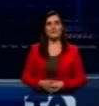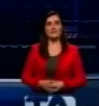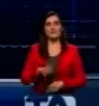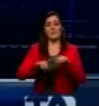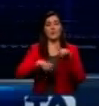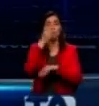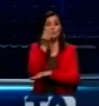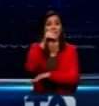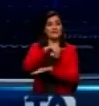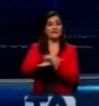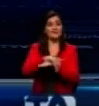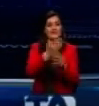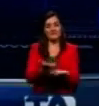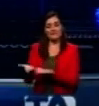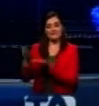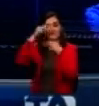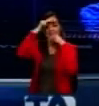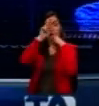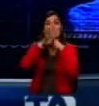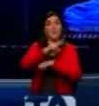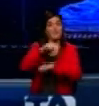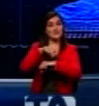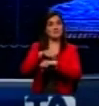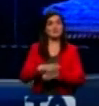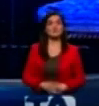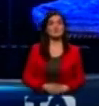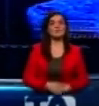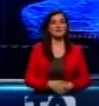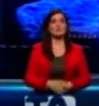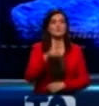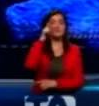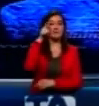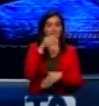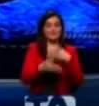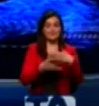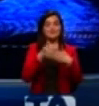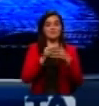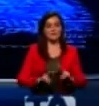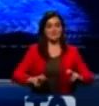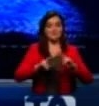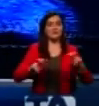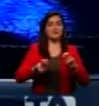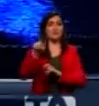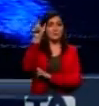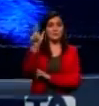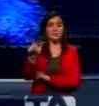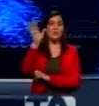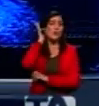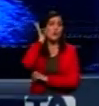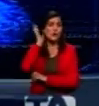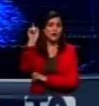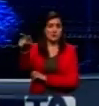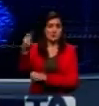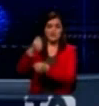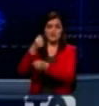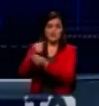Amigos, buenas tardes, bienvenidos a 24 horas. La Fiscalía avanza en las investigaciones por el presunto enriquecimiento ilícito de la funcionaria del IES,